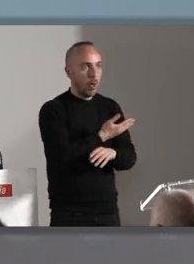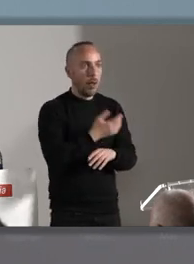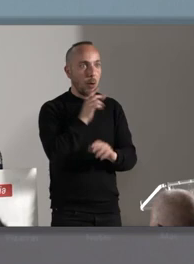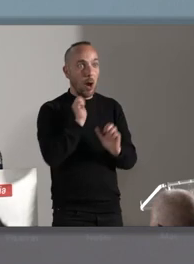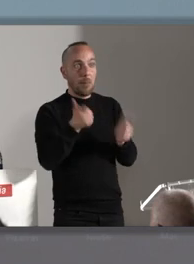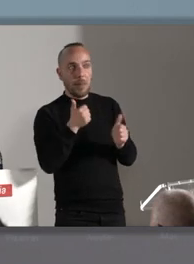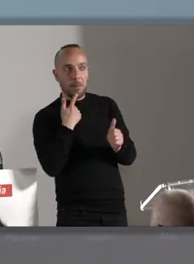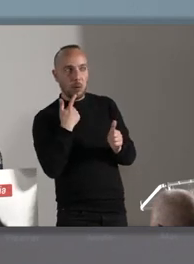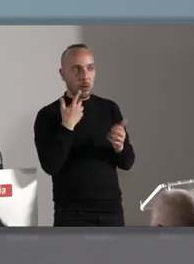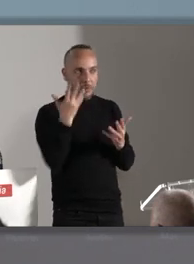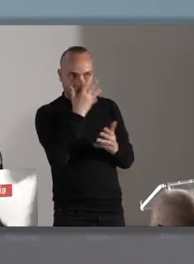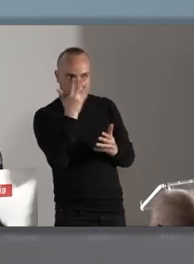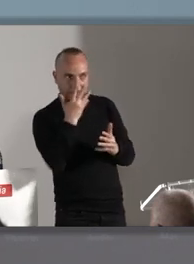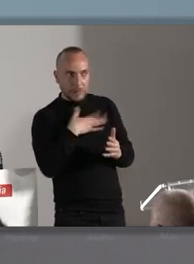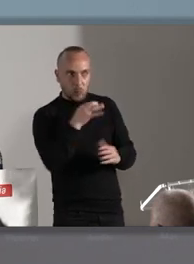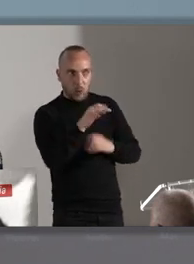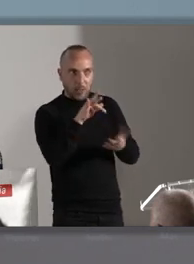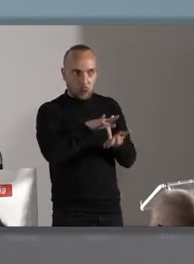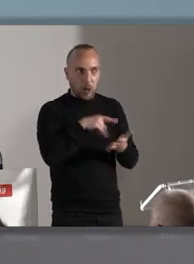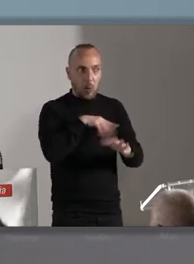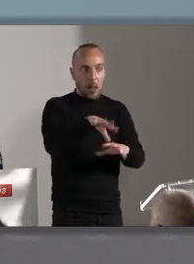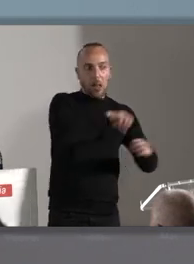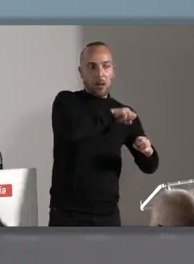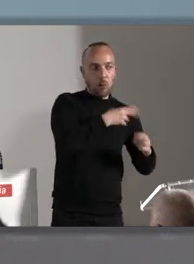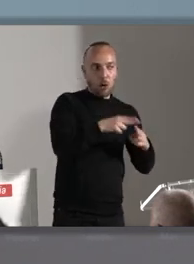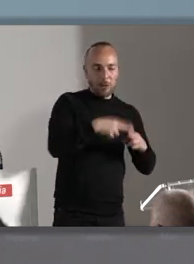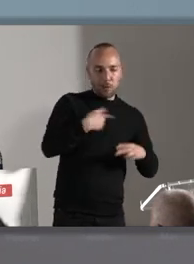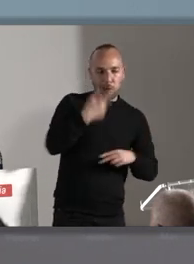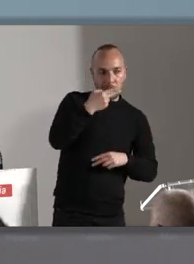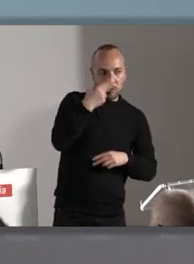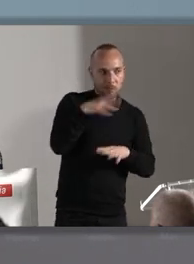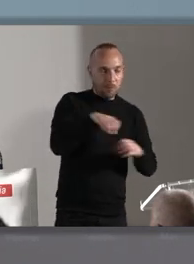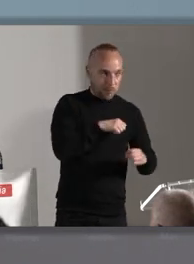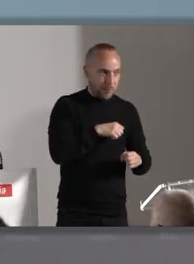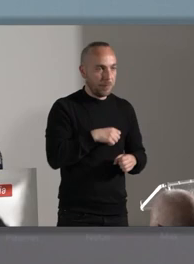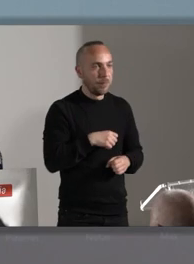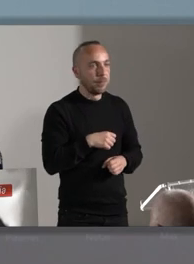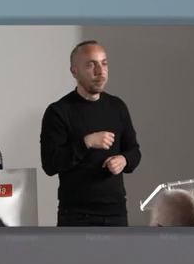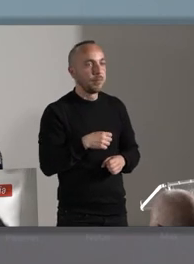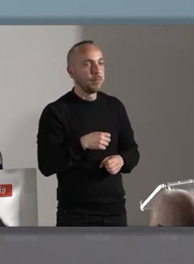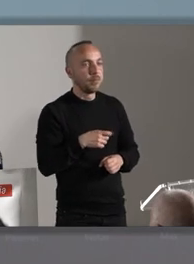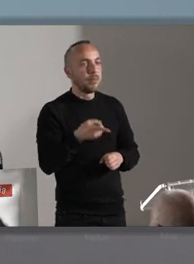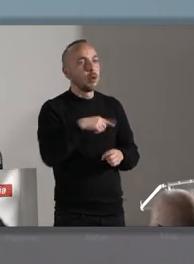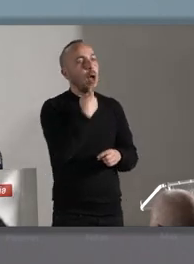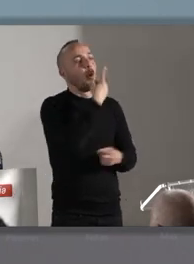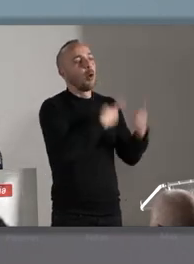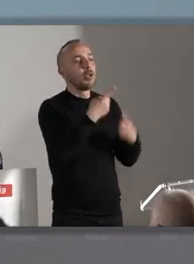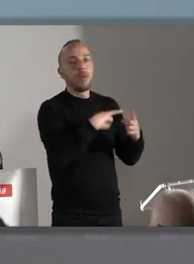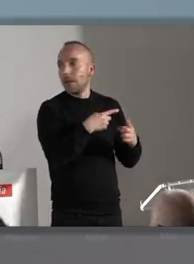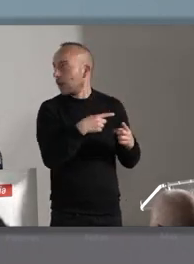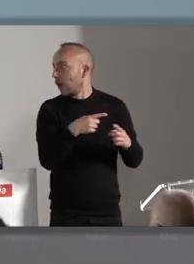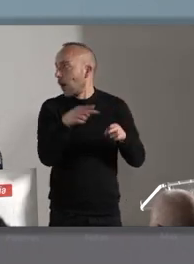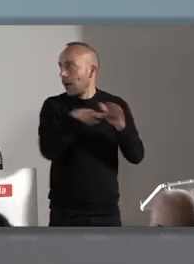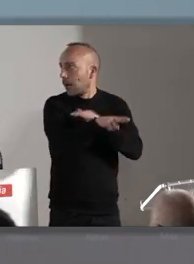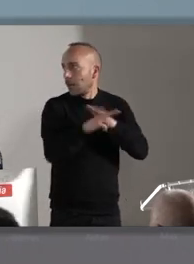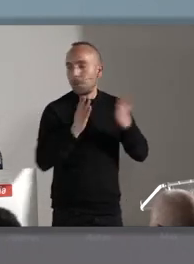identificado, ¿no? Y nos ha pasado pues a opciones de izquierda diciendo que estábamos privatizando recursos públicos y opciones David, de derecha solo,